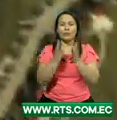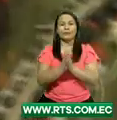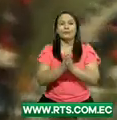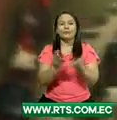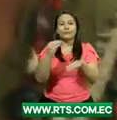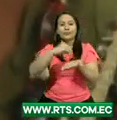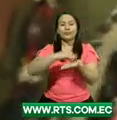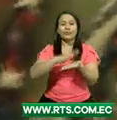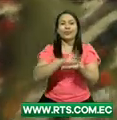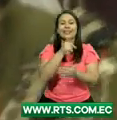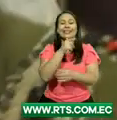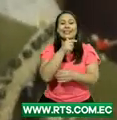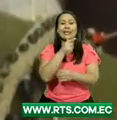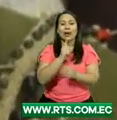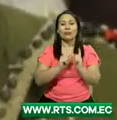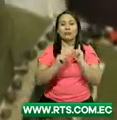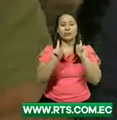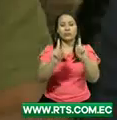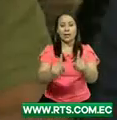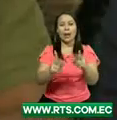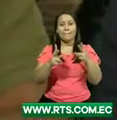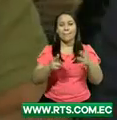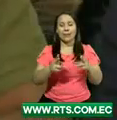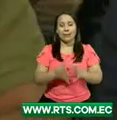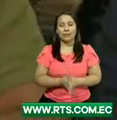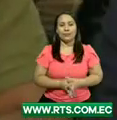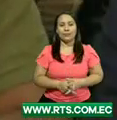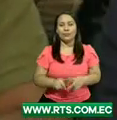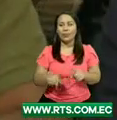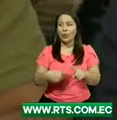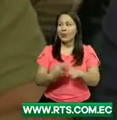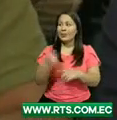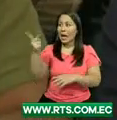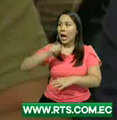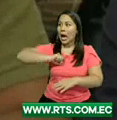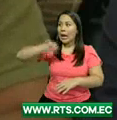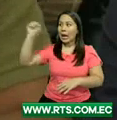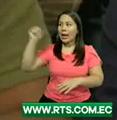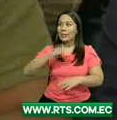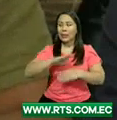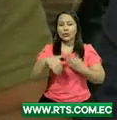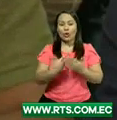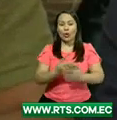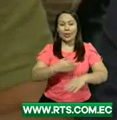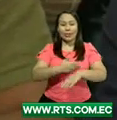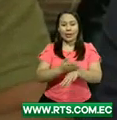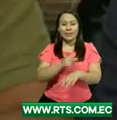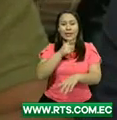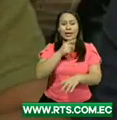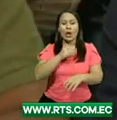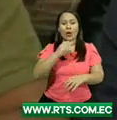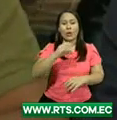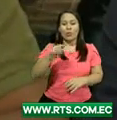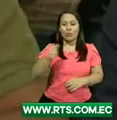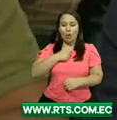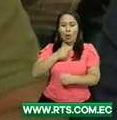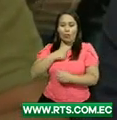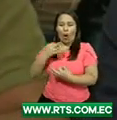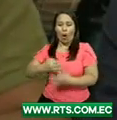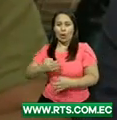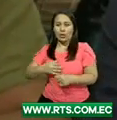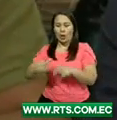por quienes interpusieron el mismo y este es un triunfo no solamente del canto de pon aquí es del pueblo originario